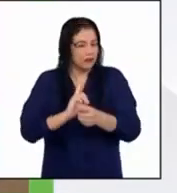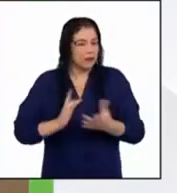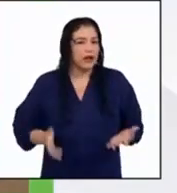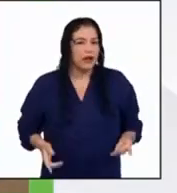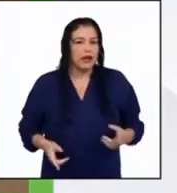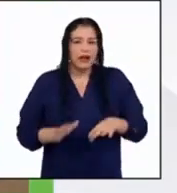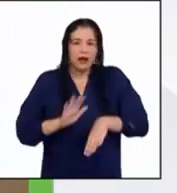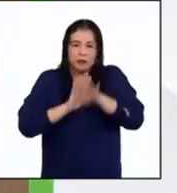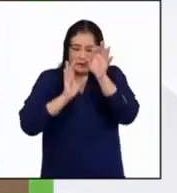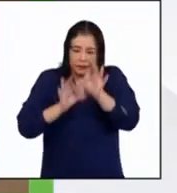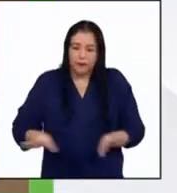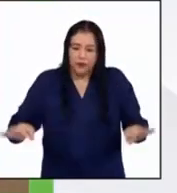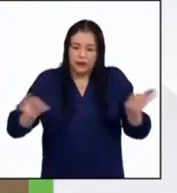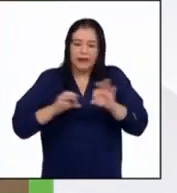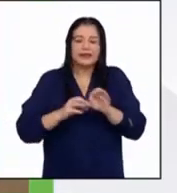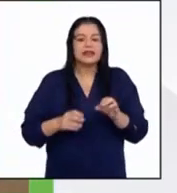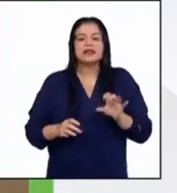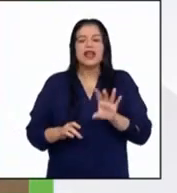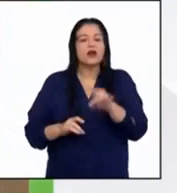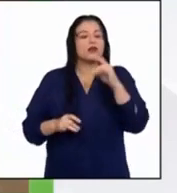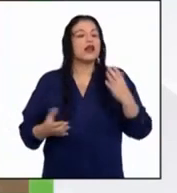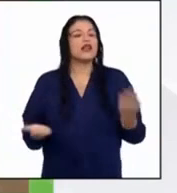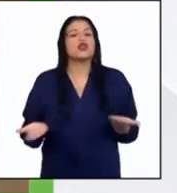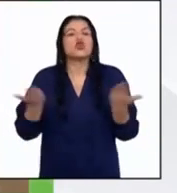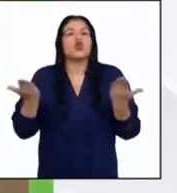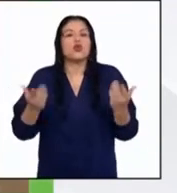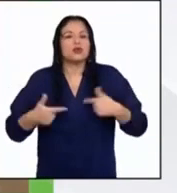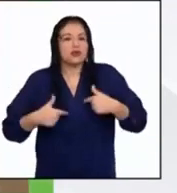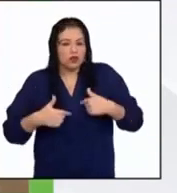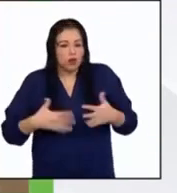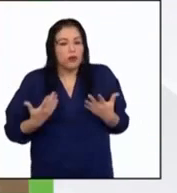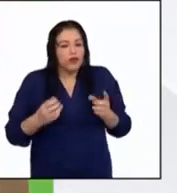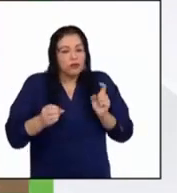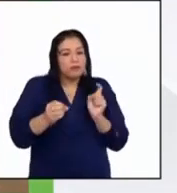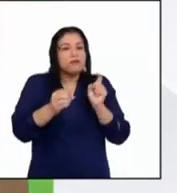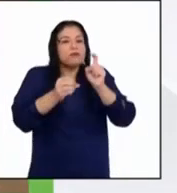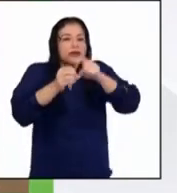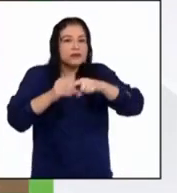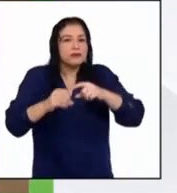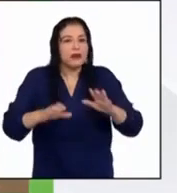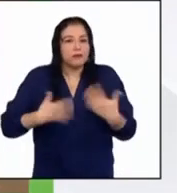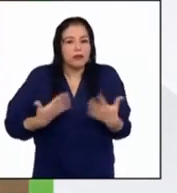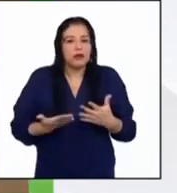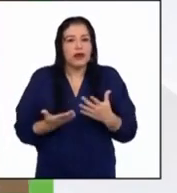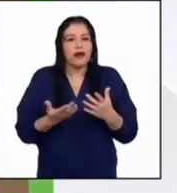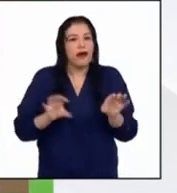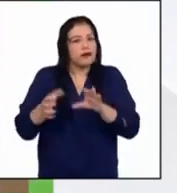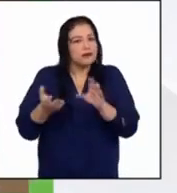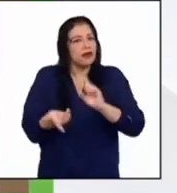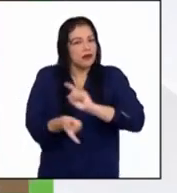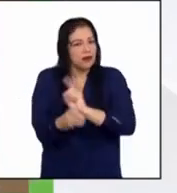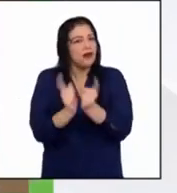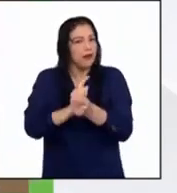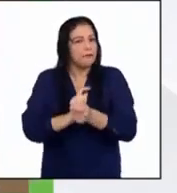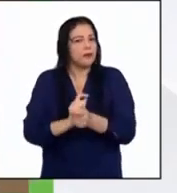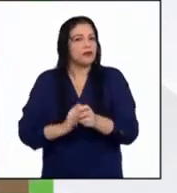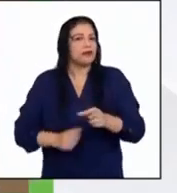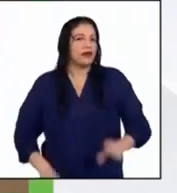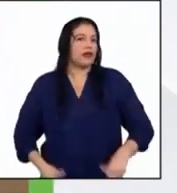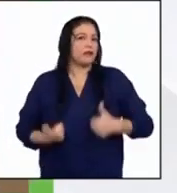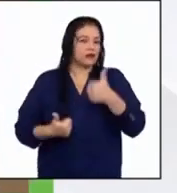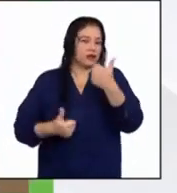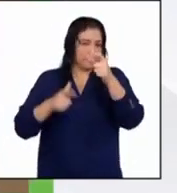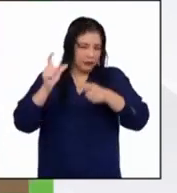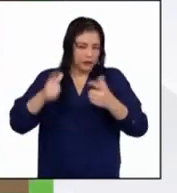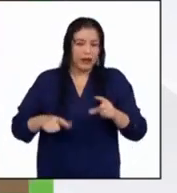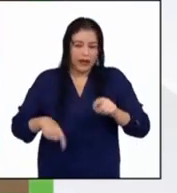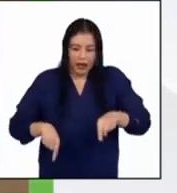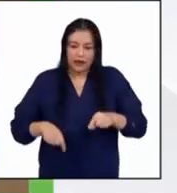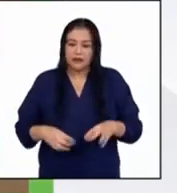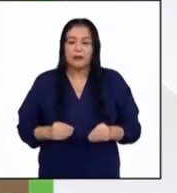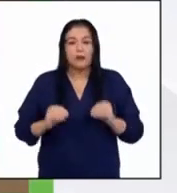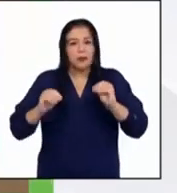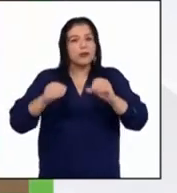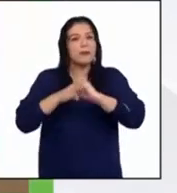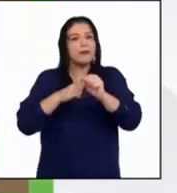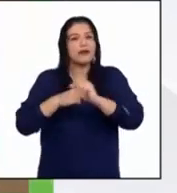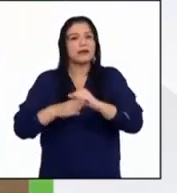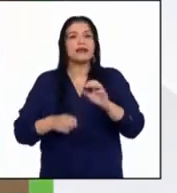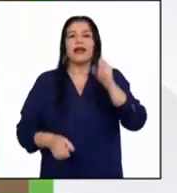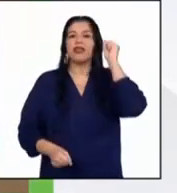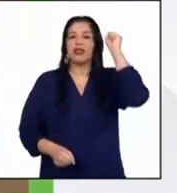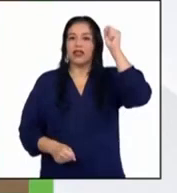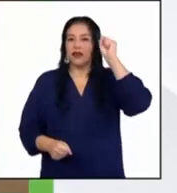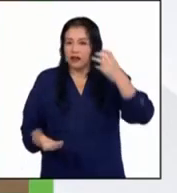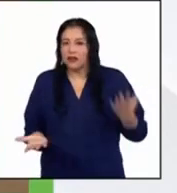es encontrar los espacios donde podemos participar para generar cambios. Así estamos ejerciendo nuestro derecho de